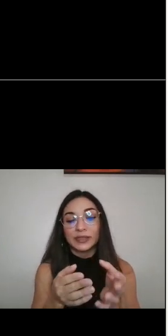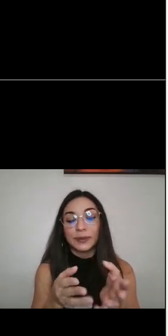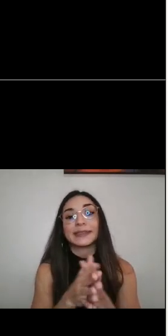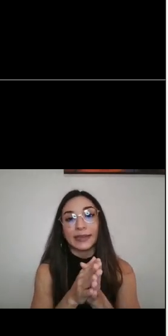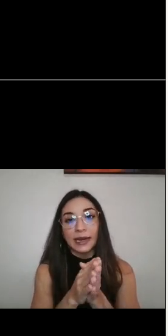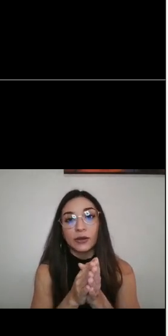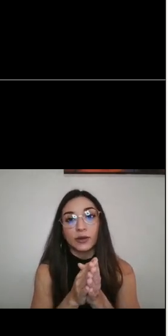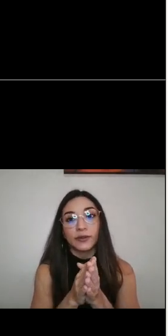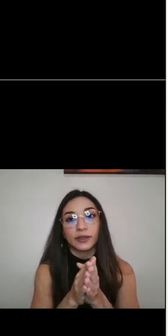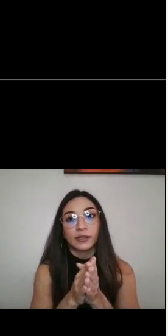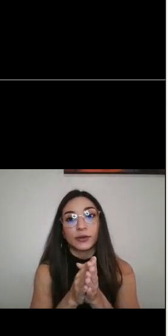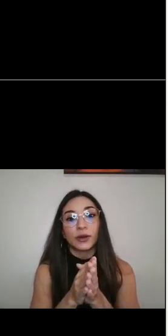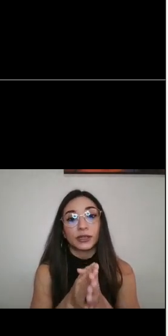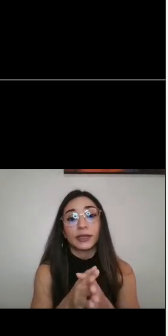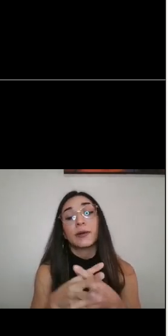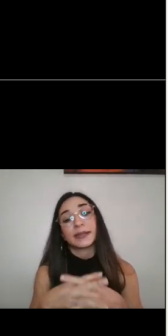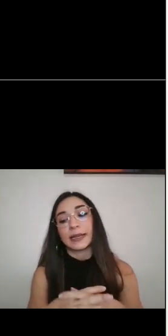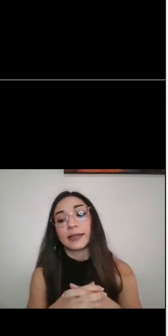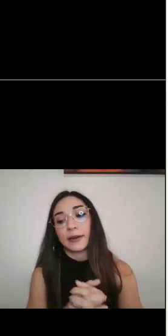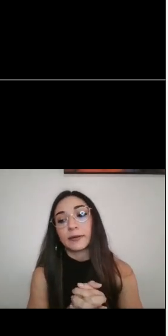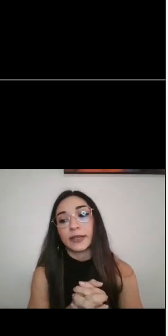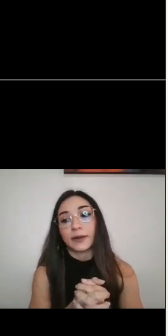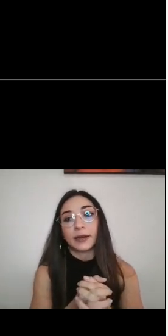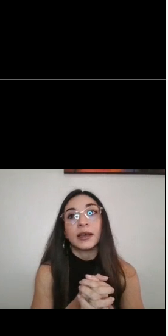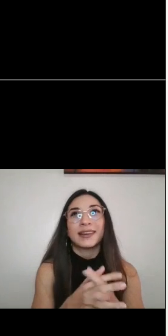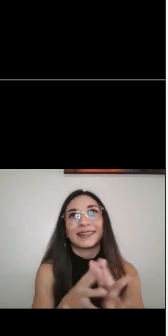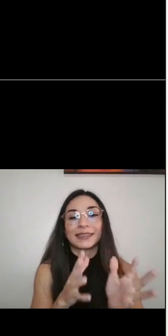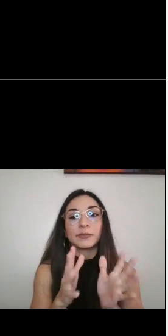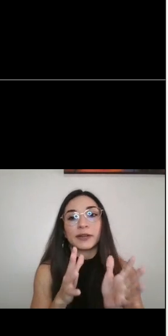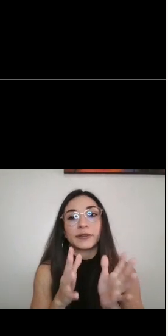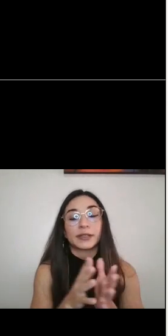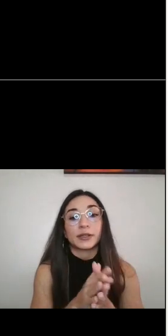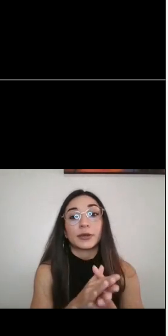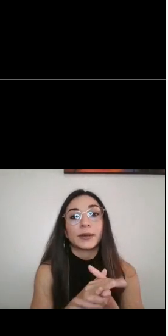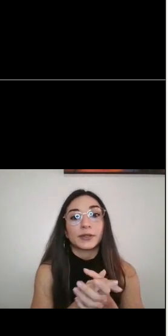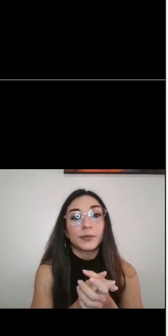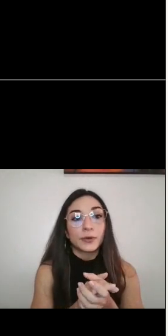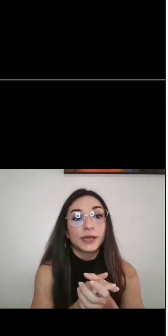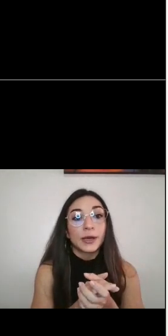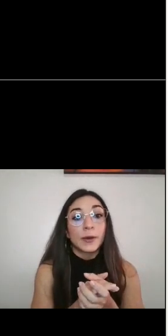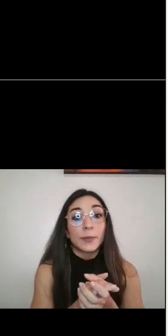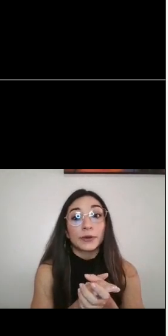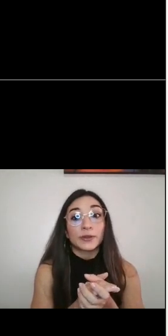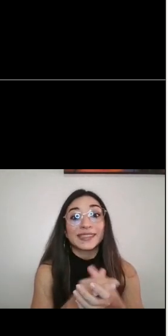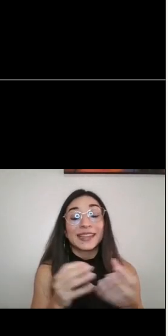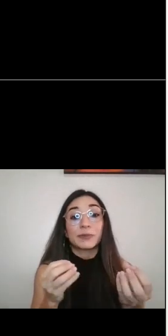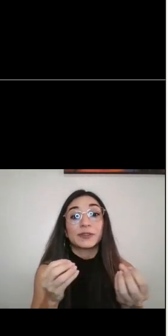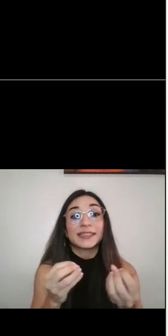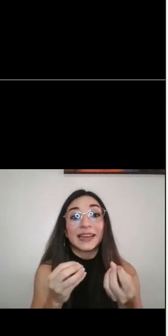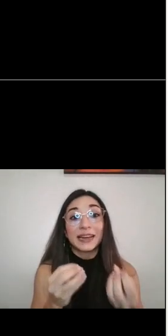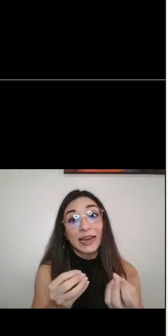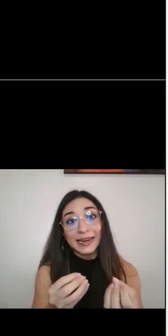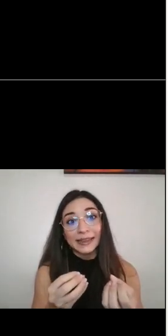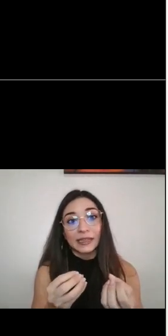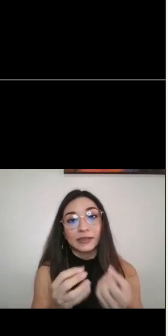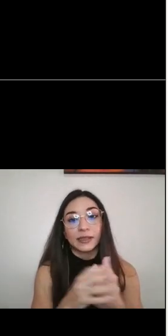pues presentar alguna afectación auditiva. Más adelante vamos a ver de esas manifestaciones más comunes, pero entonces tenemos que